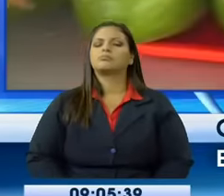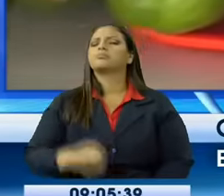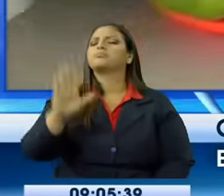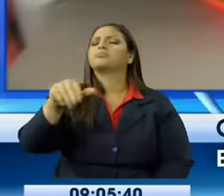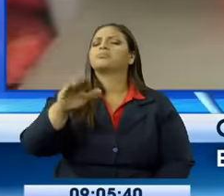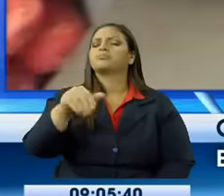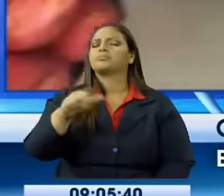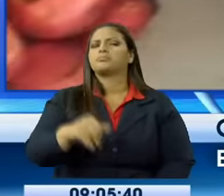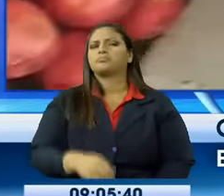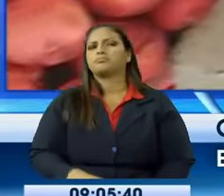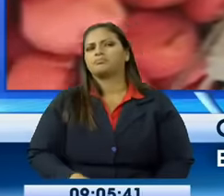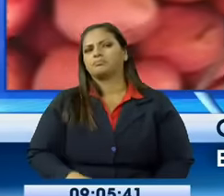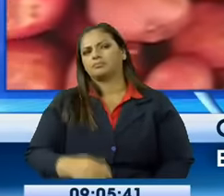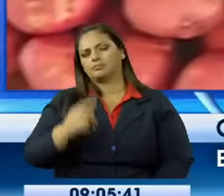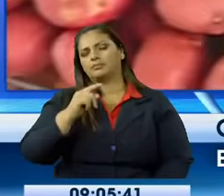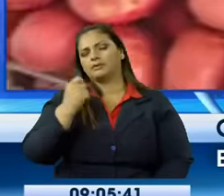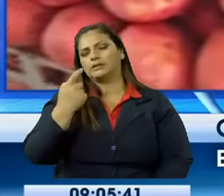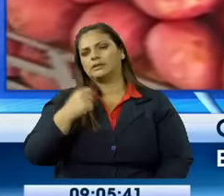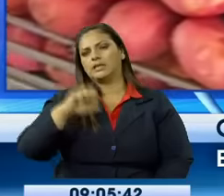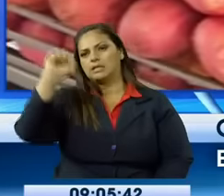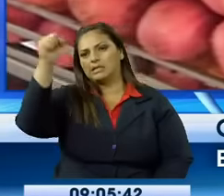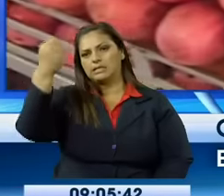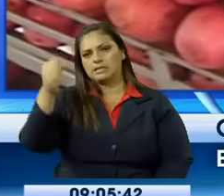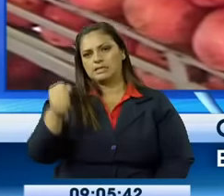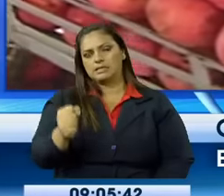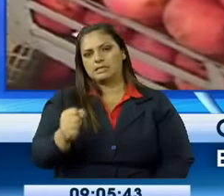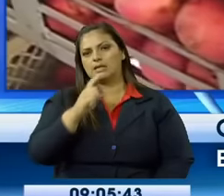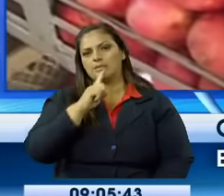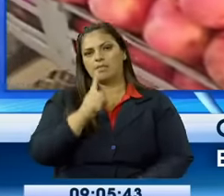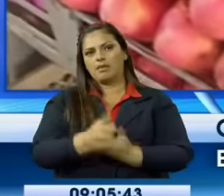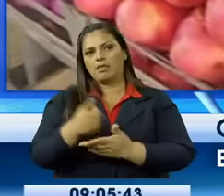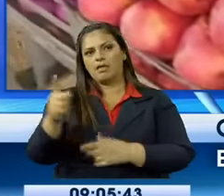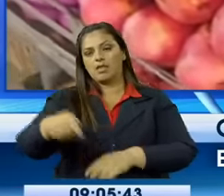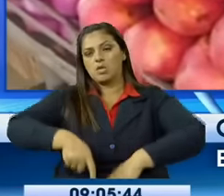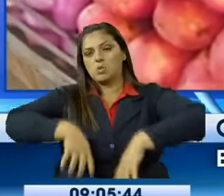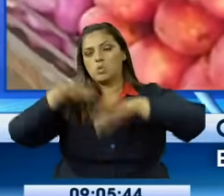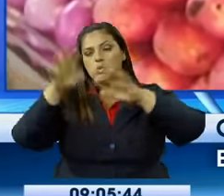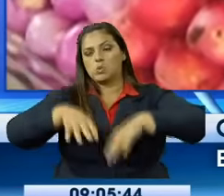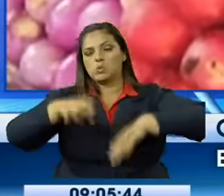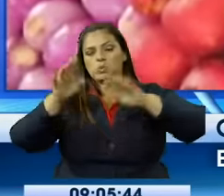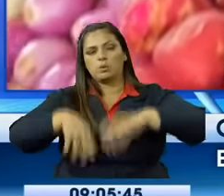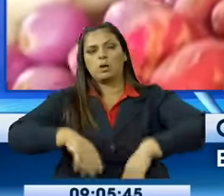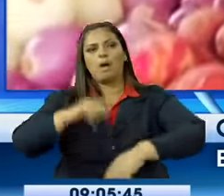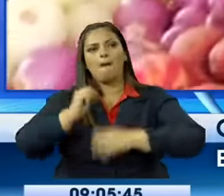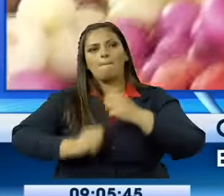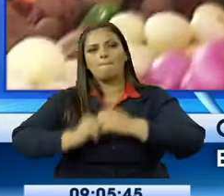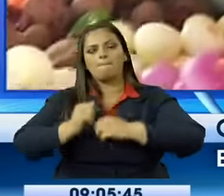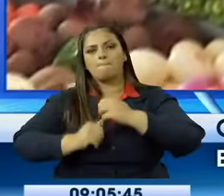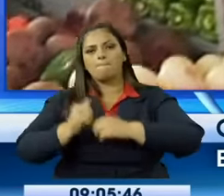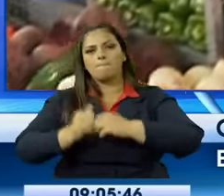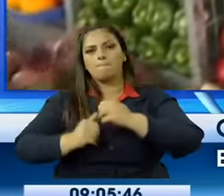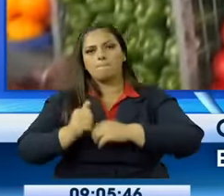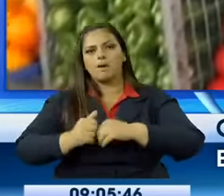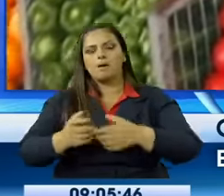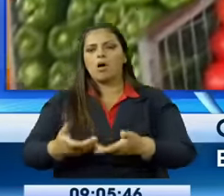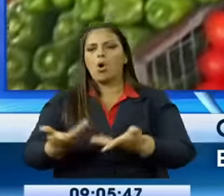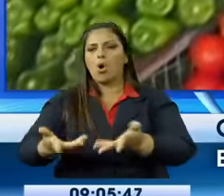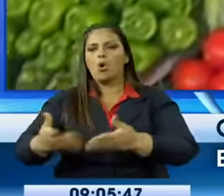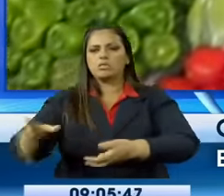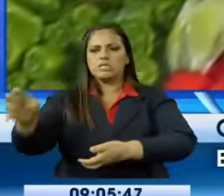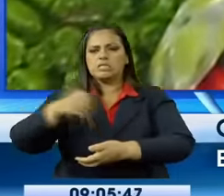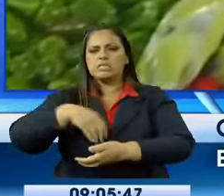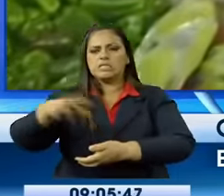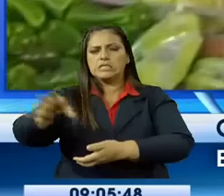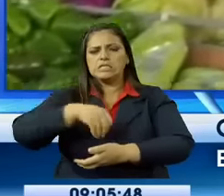por la situación que está viviendo la, el sector interior central del país. Pero lo demás que tiene que